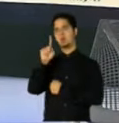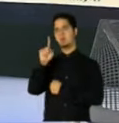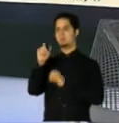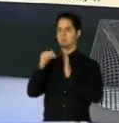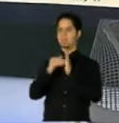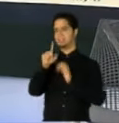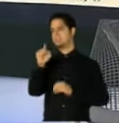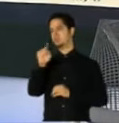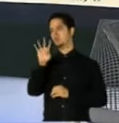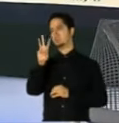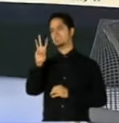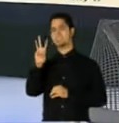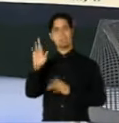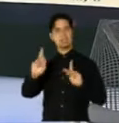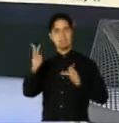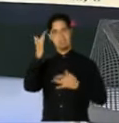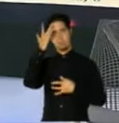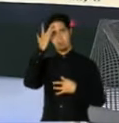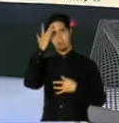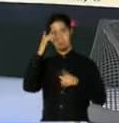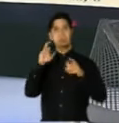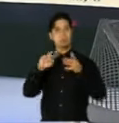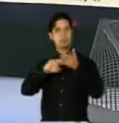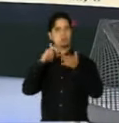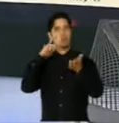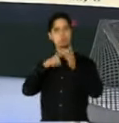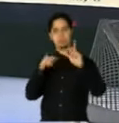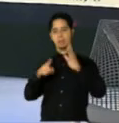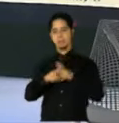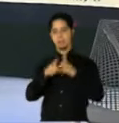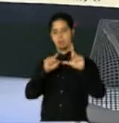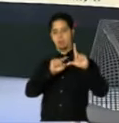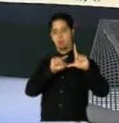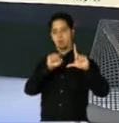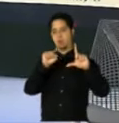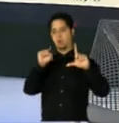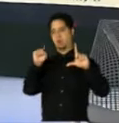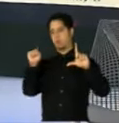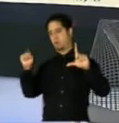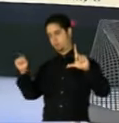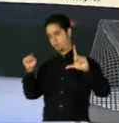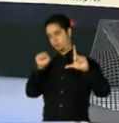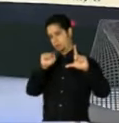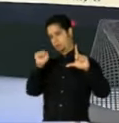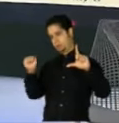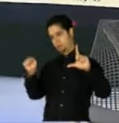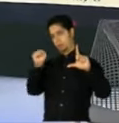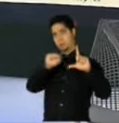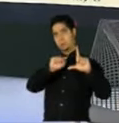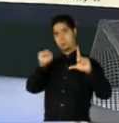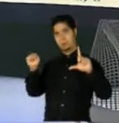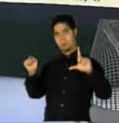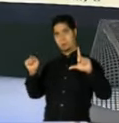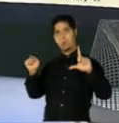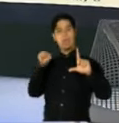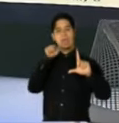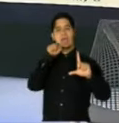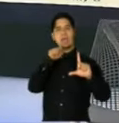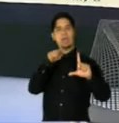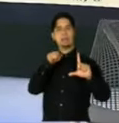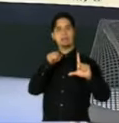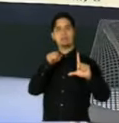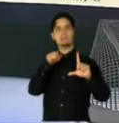proyección. Si se fijan, ya empezando a tener una curvatura. Eso no lo puede cambiar